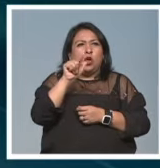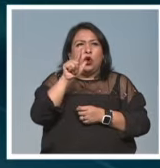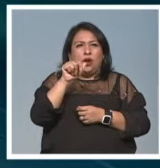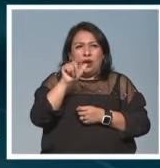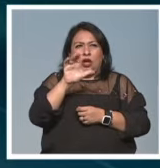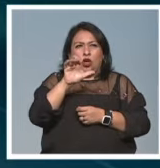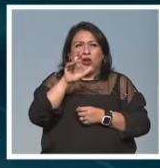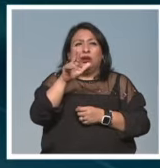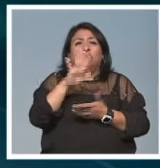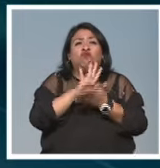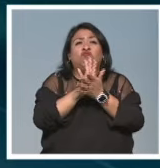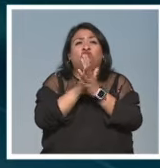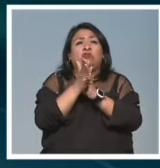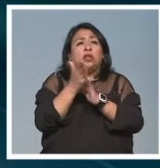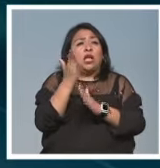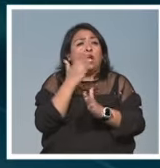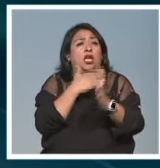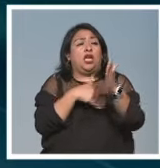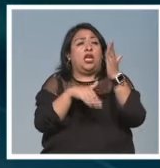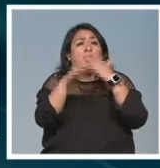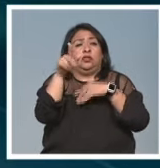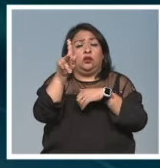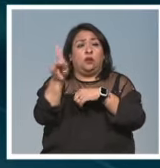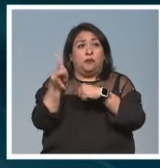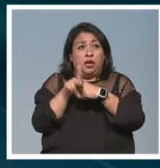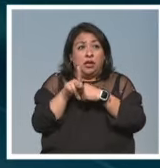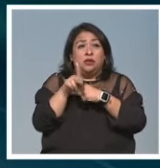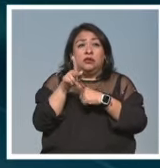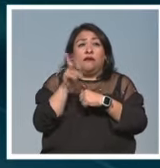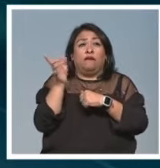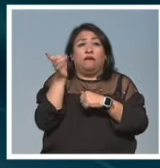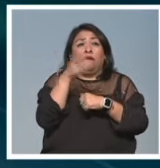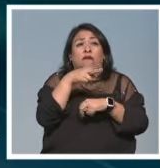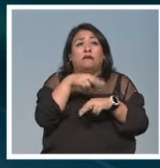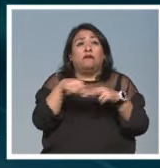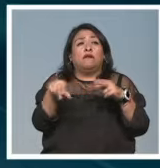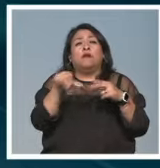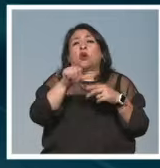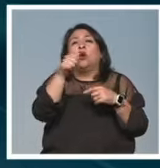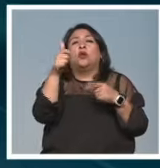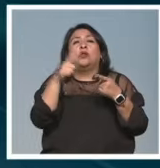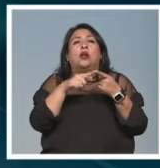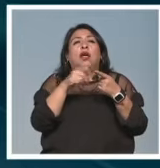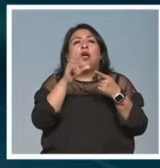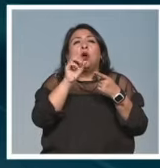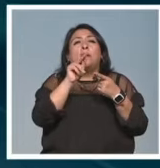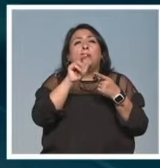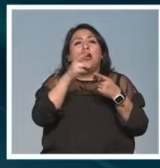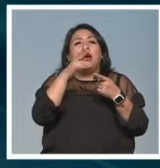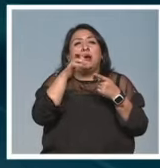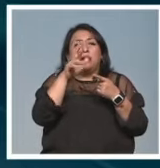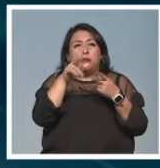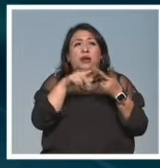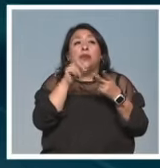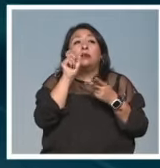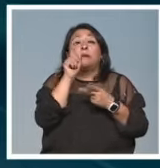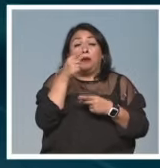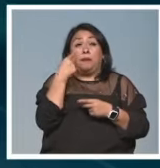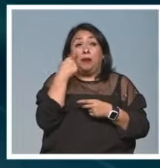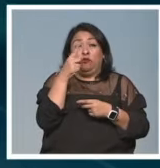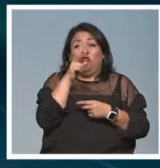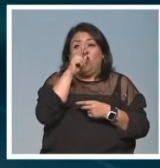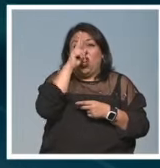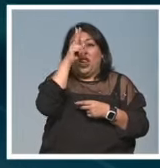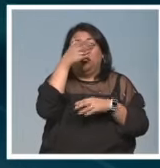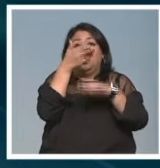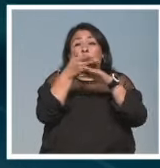Cortellesi, se convirtió en un éxito en su país, superando la taquilla de cintas como Oppenheimer. Y también señalaba la violencia